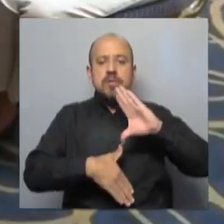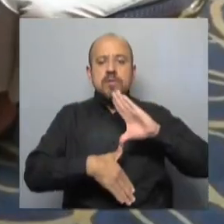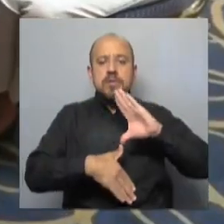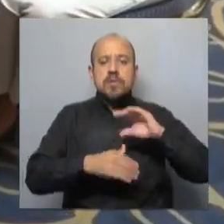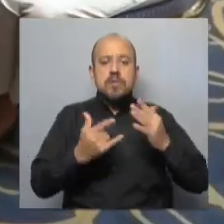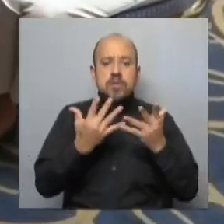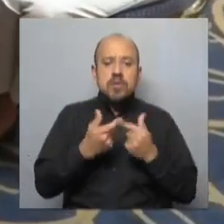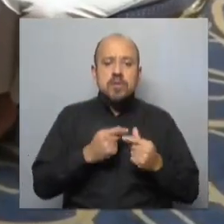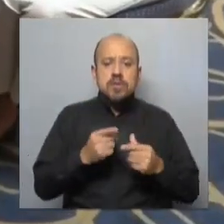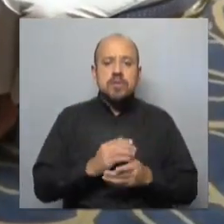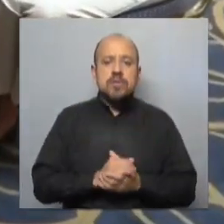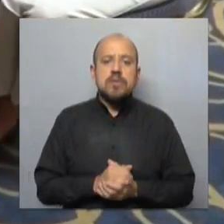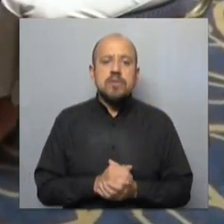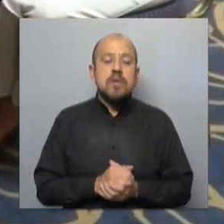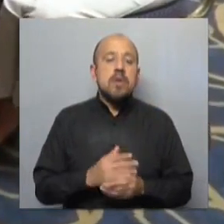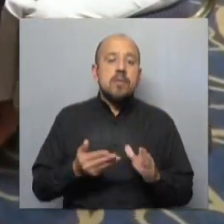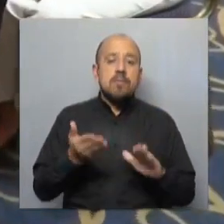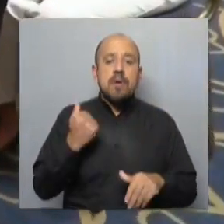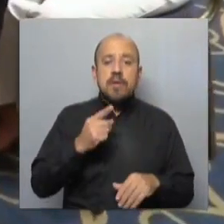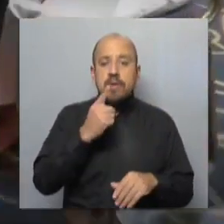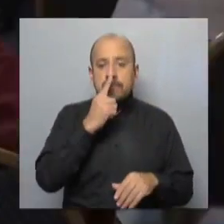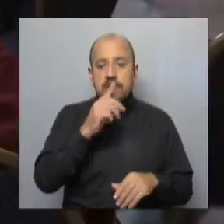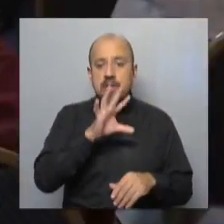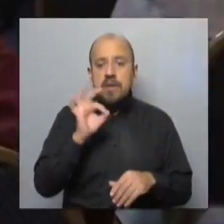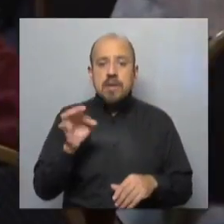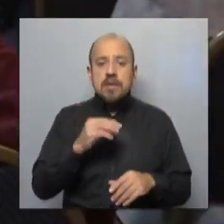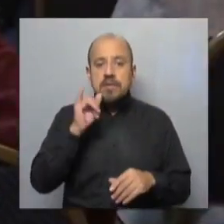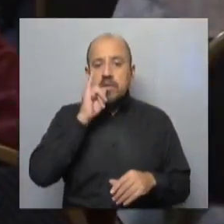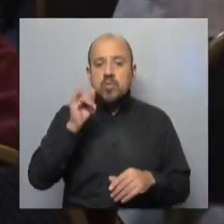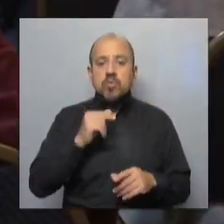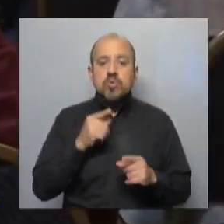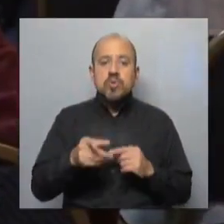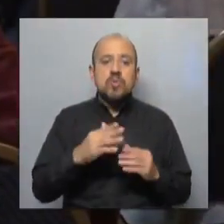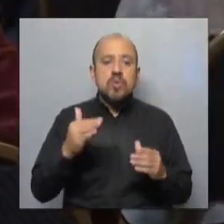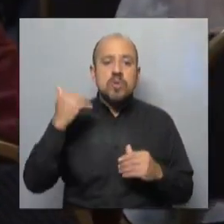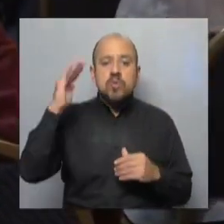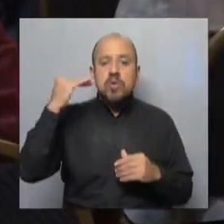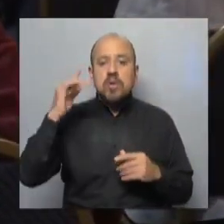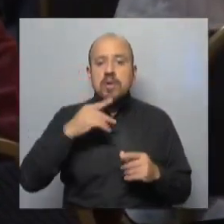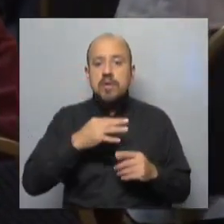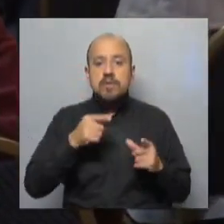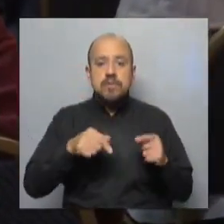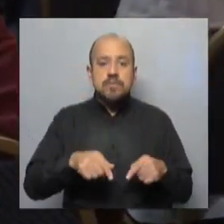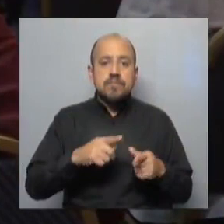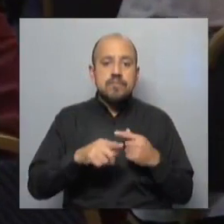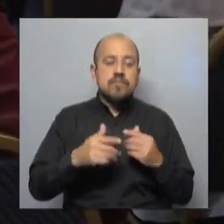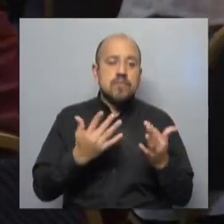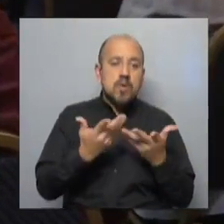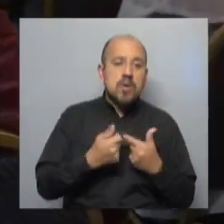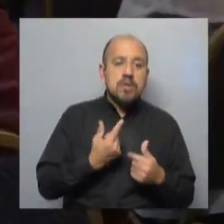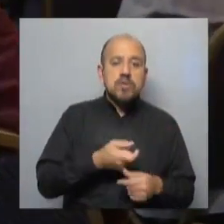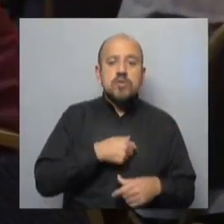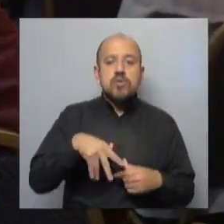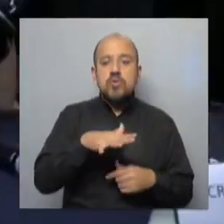organización más de 1500 denuncias de atropellos por parte de las autoridades fueron recibidas por organizaciones